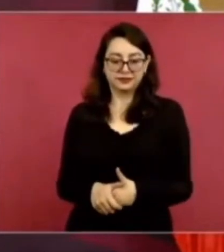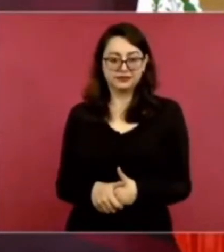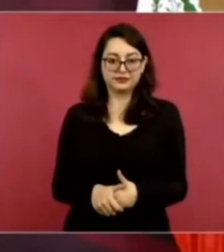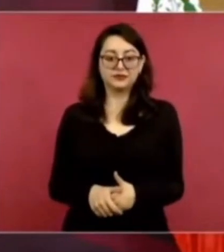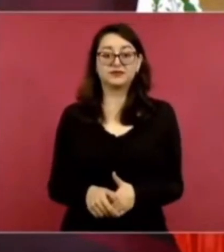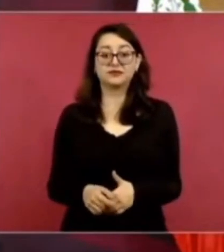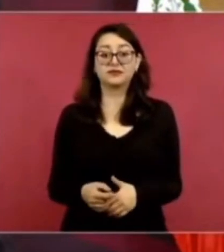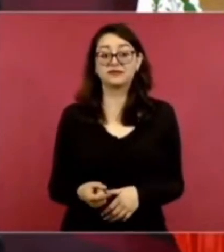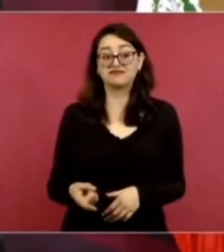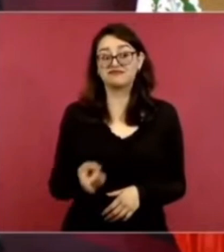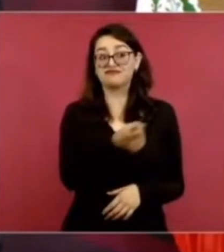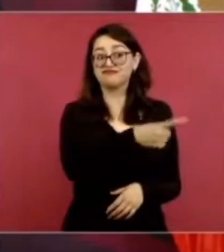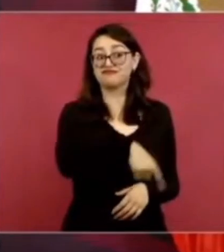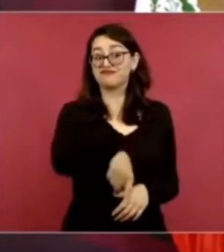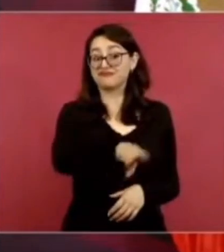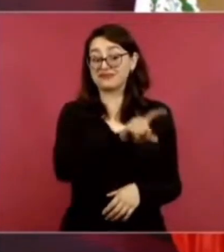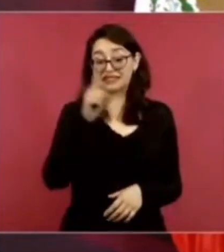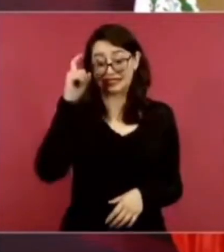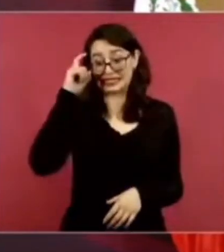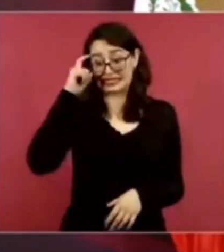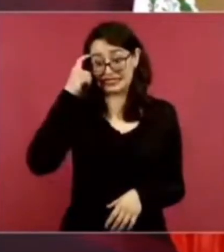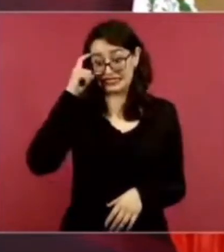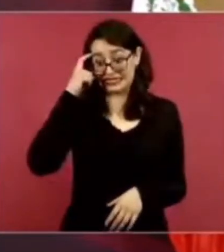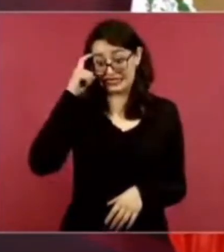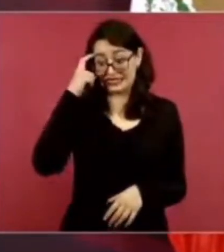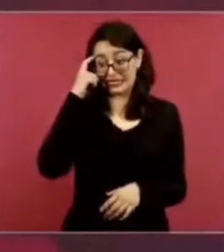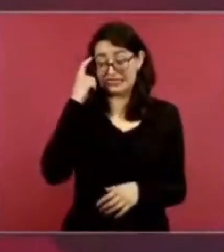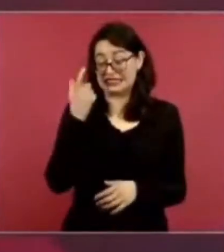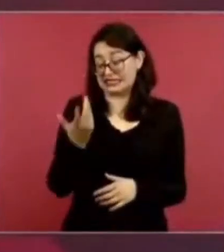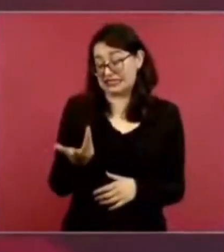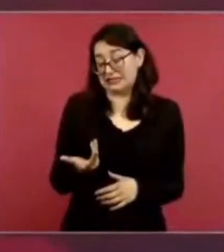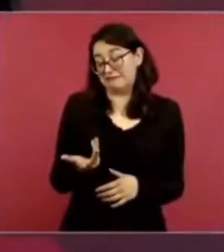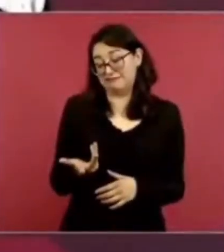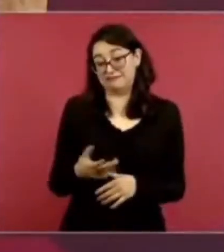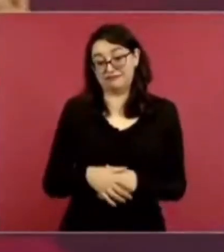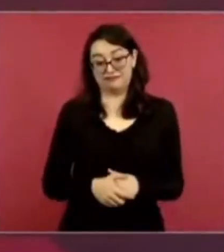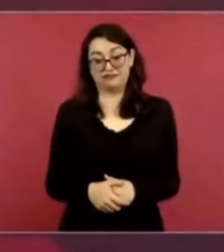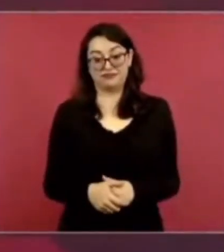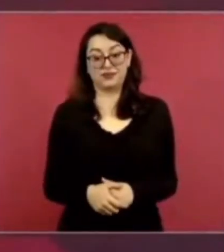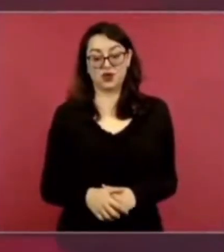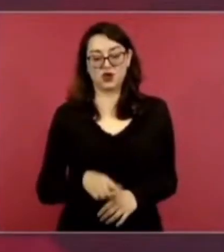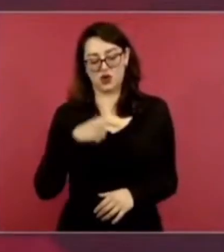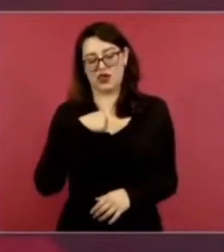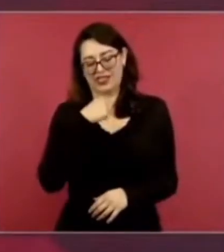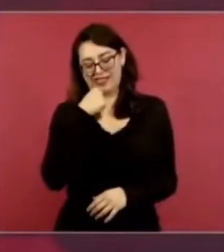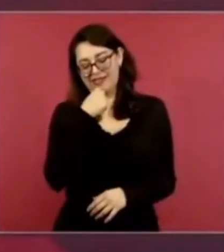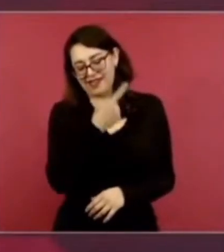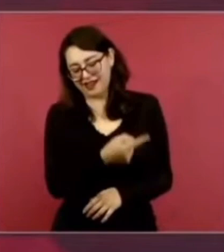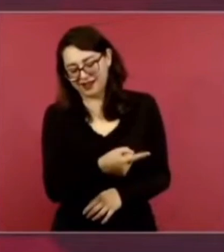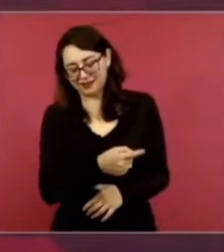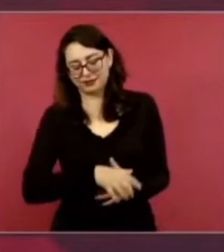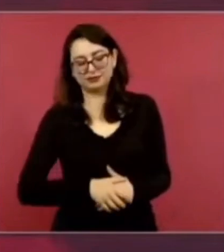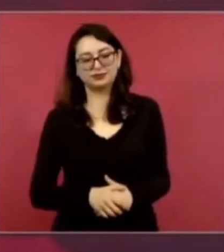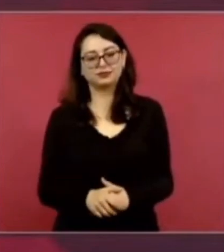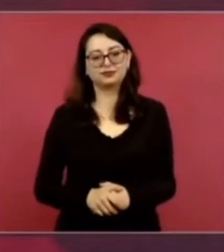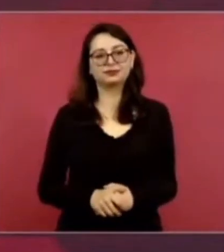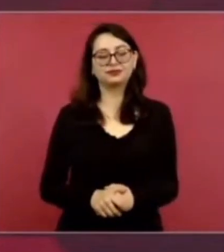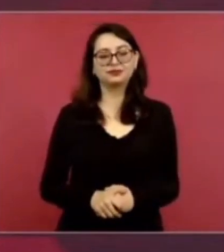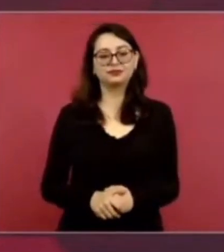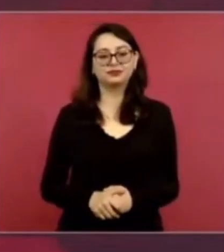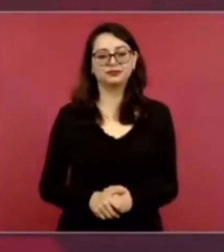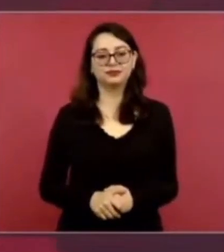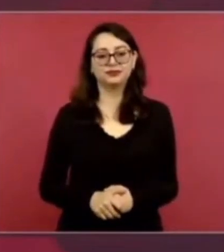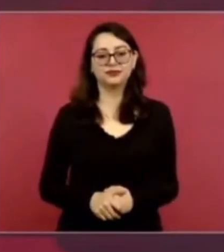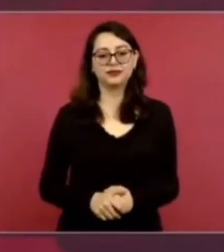porque dije, y es en esa lógica, sí,